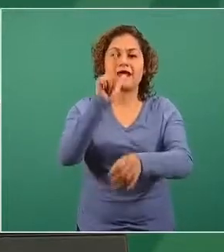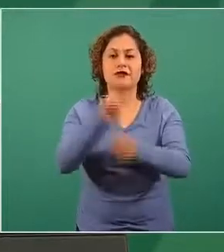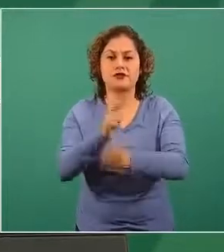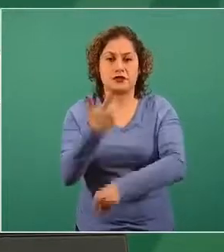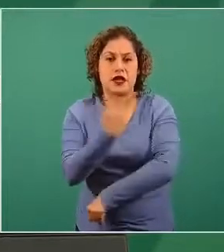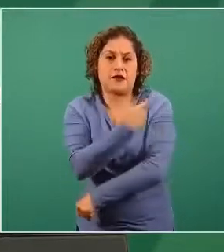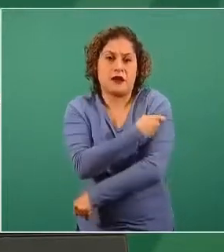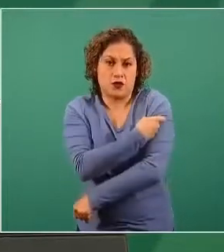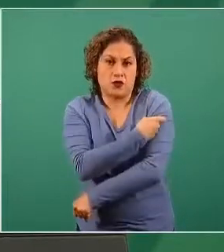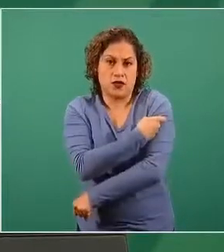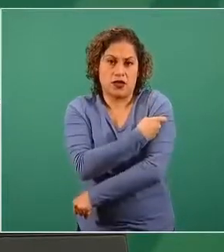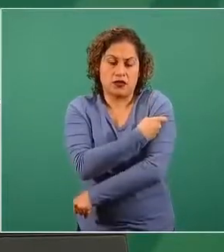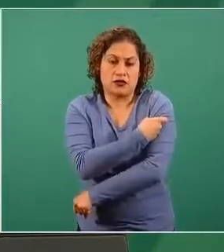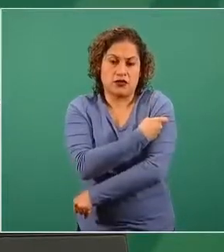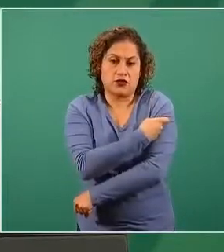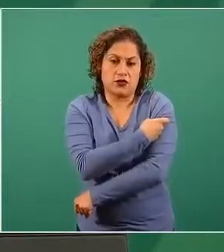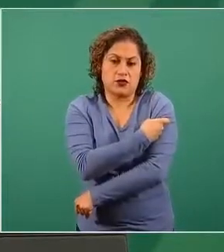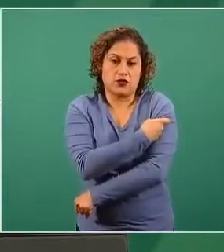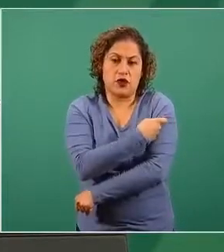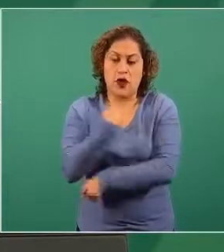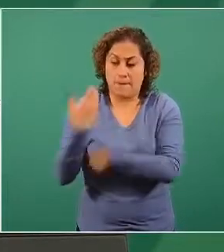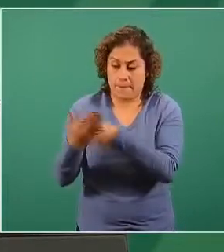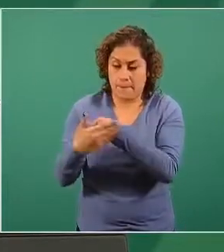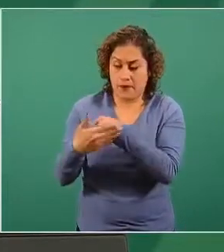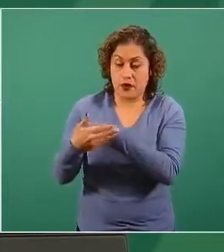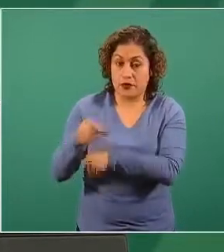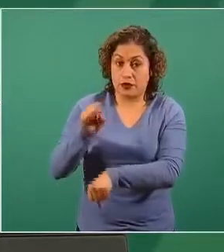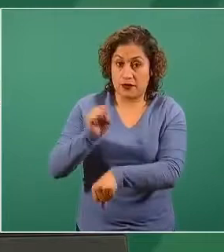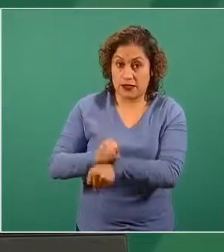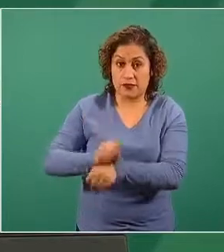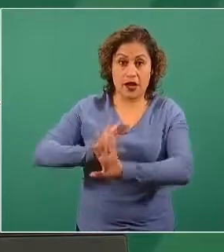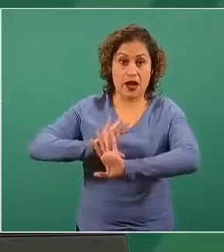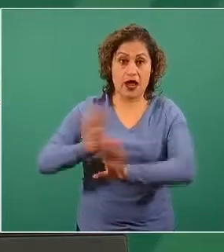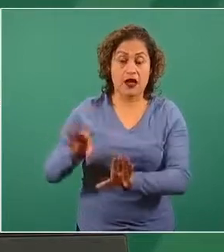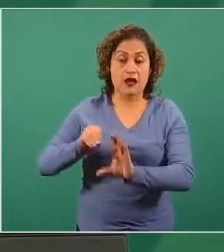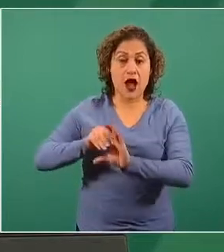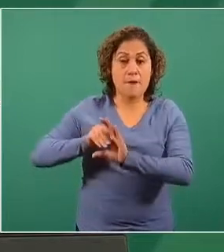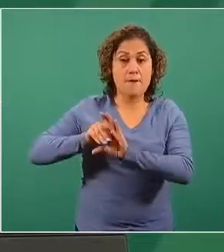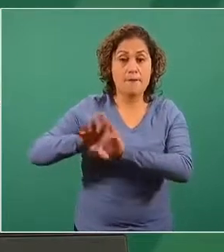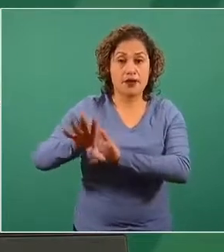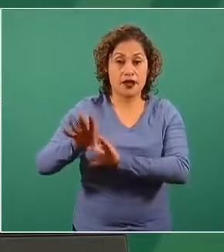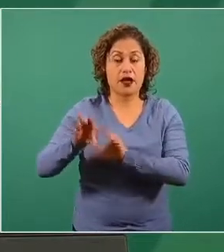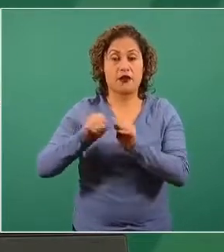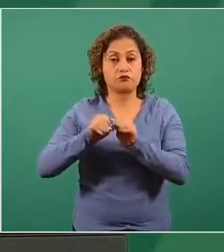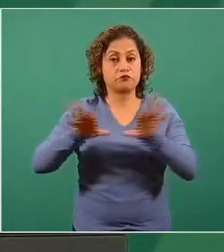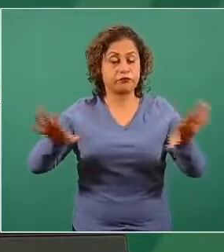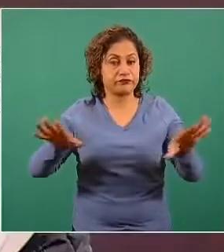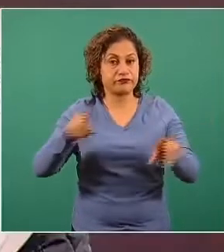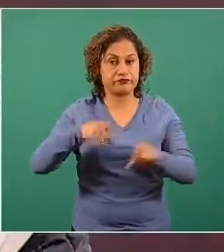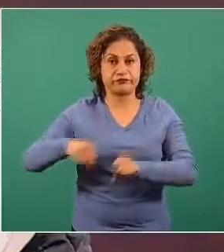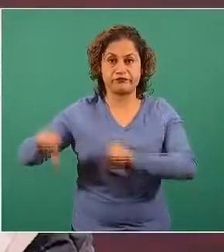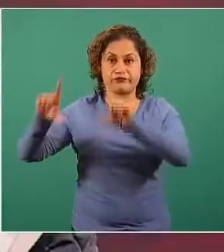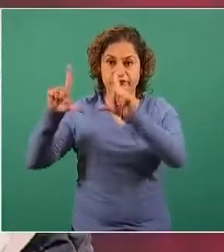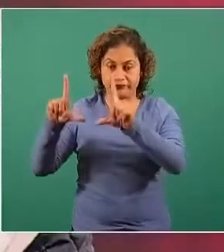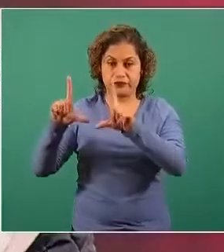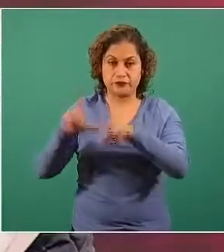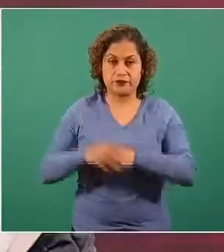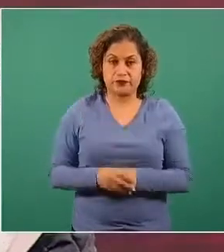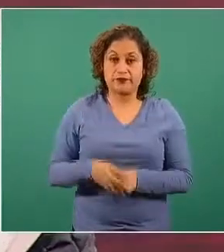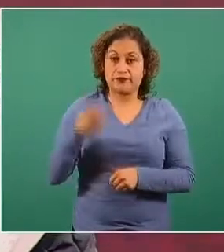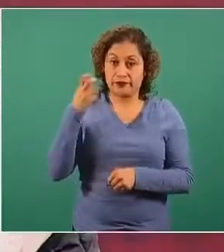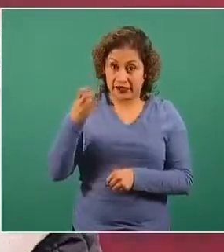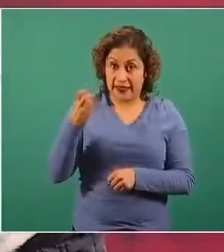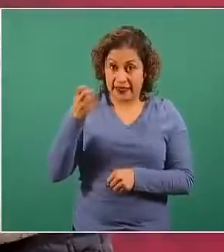que saldrá esta misma semana que empieza hoy domingo 14 de febrero. ¿Sí? Ahí en